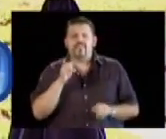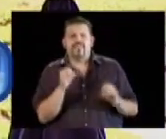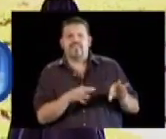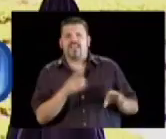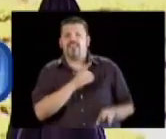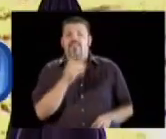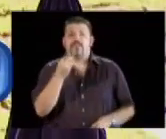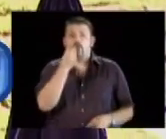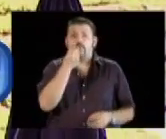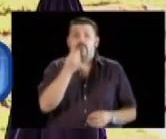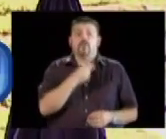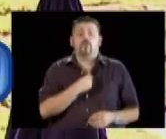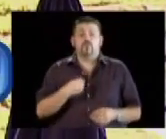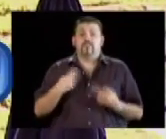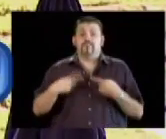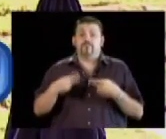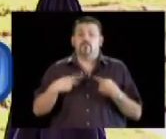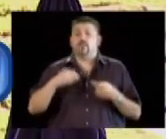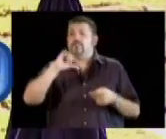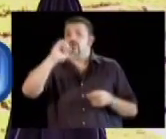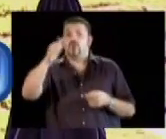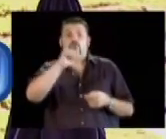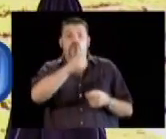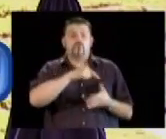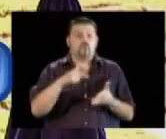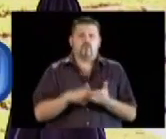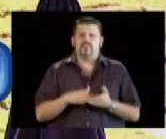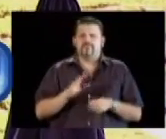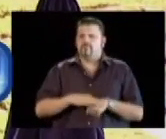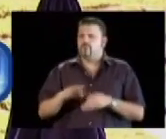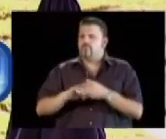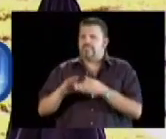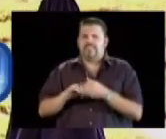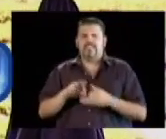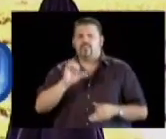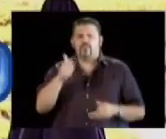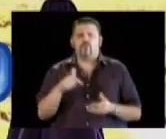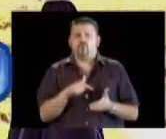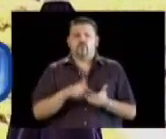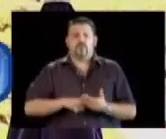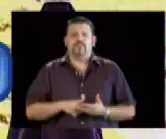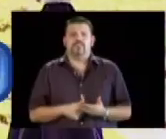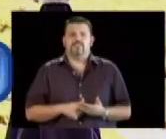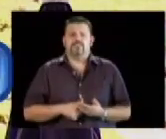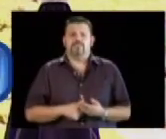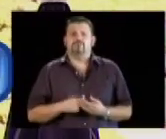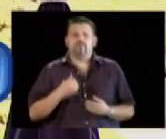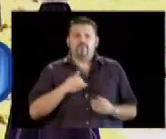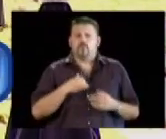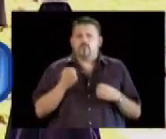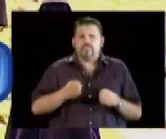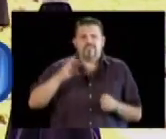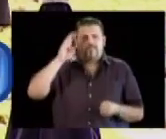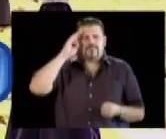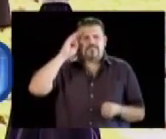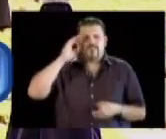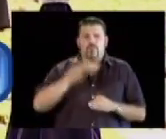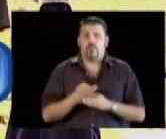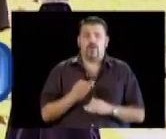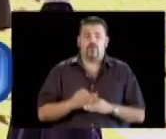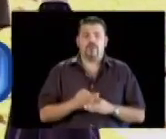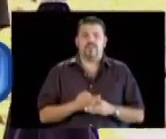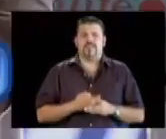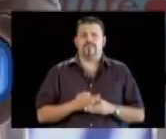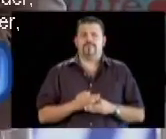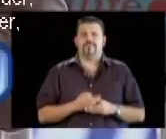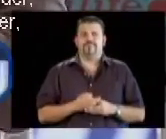nuestros paisanos que están acá del otro lado, que estamos ahora sí muy cerquitas del otro lado, está aquí enfrente, y algo que estaba pensando ahorita, una interrupción